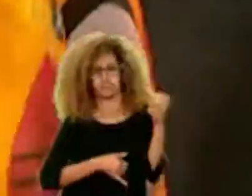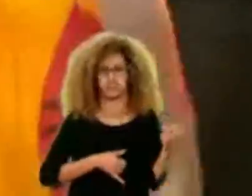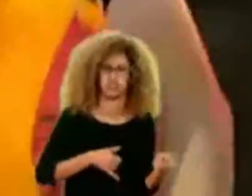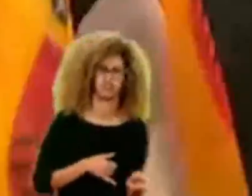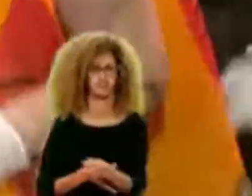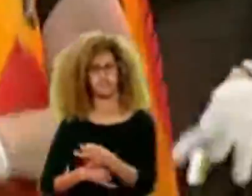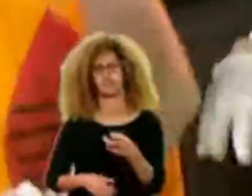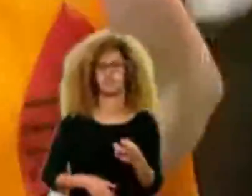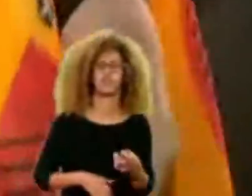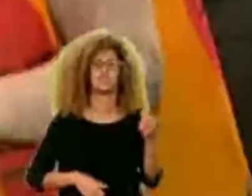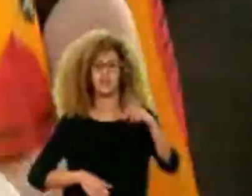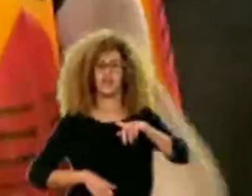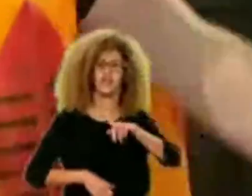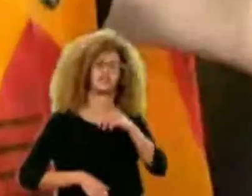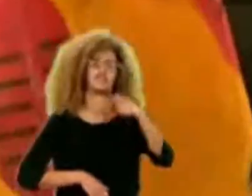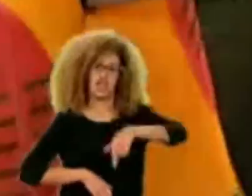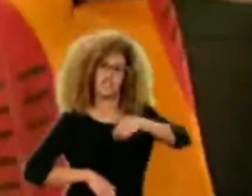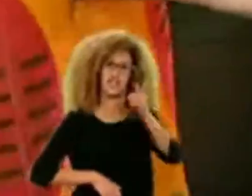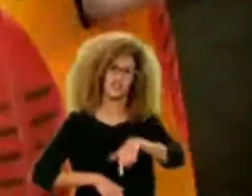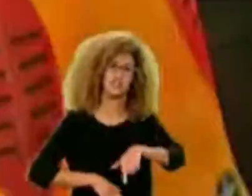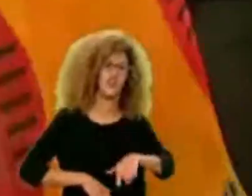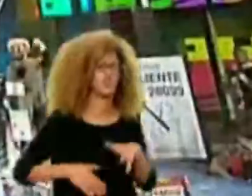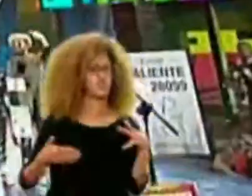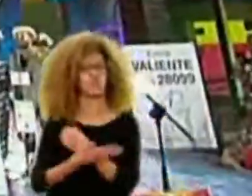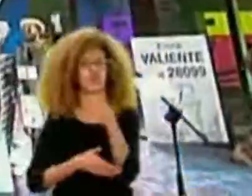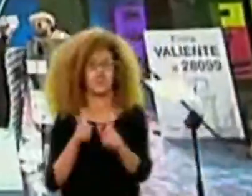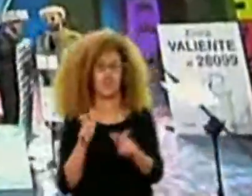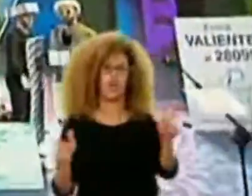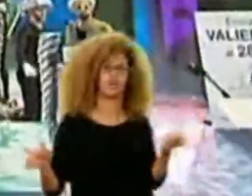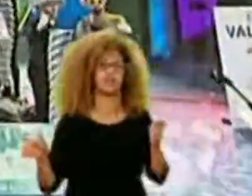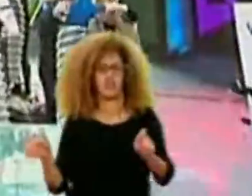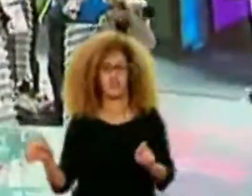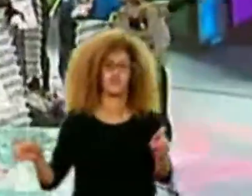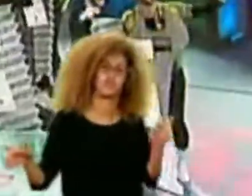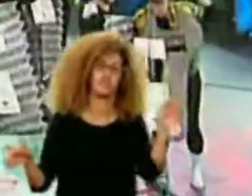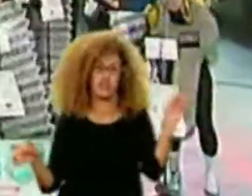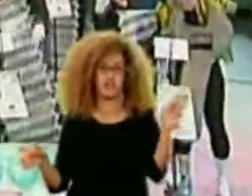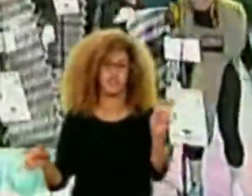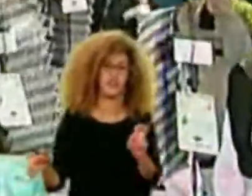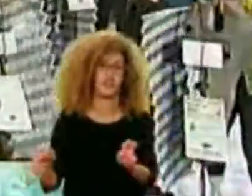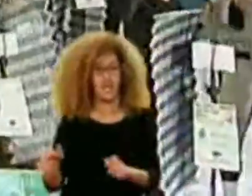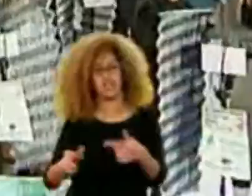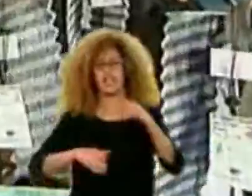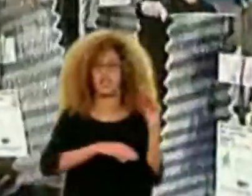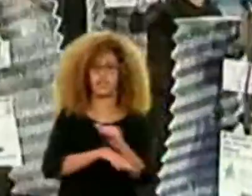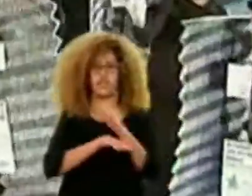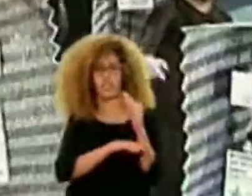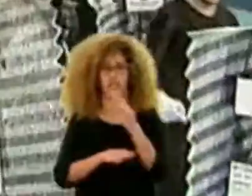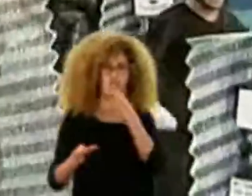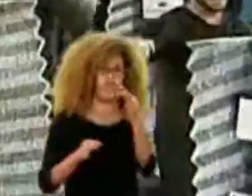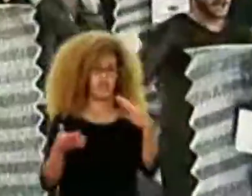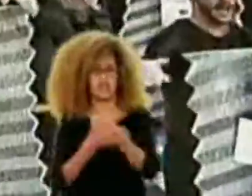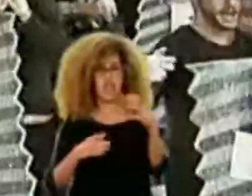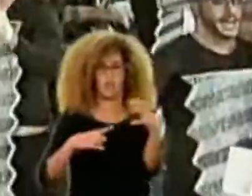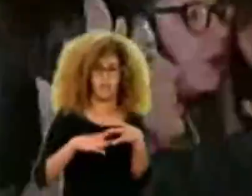la gran dama y la infantil. Lo mejor de cada evento es volver a verte a ti. Tú llenaste los besocas, el estadio y este